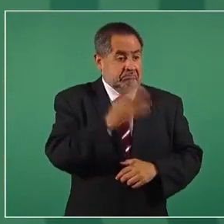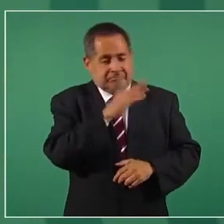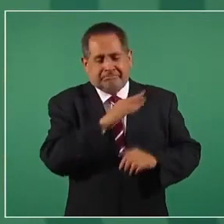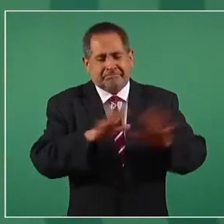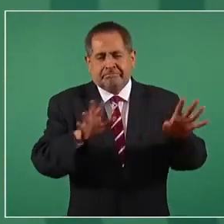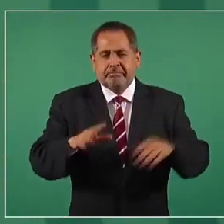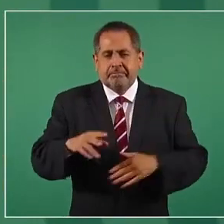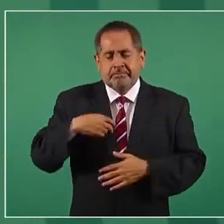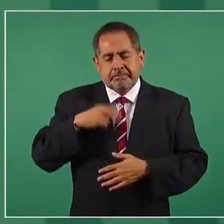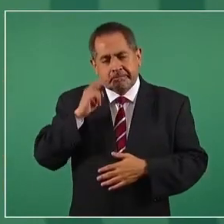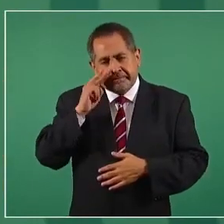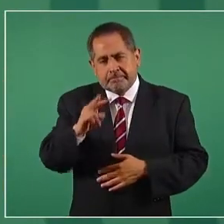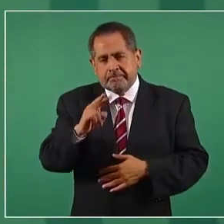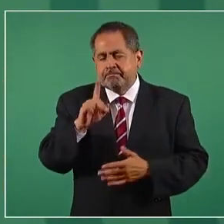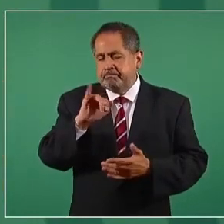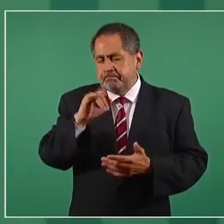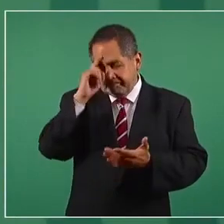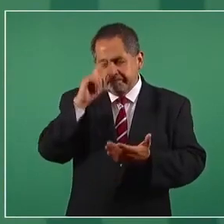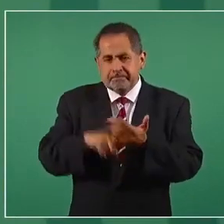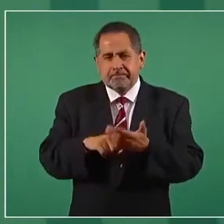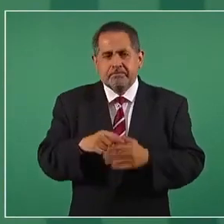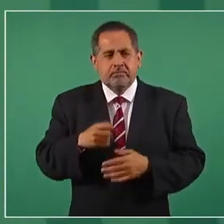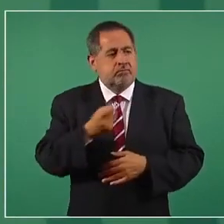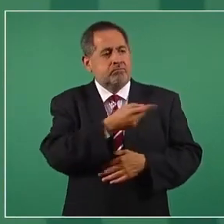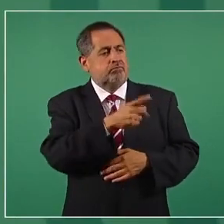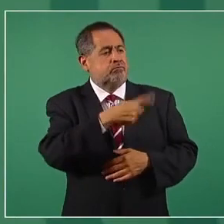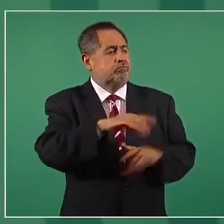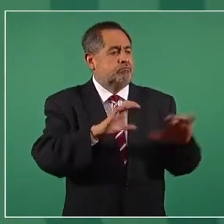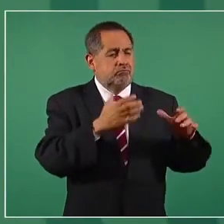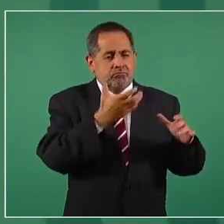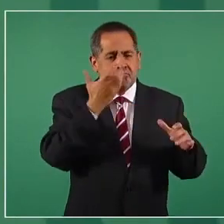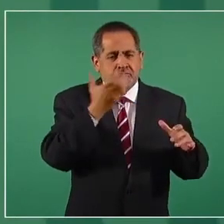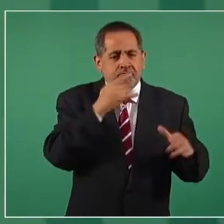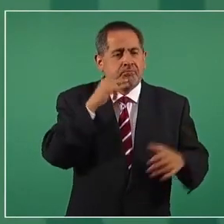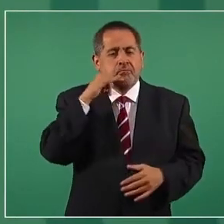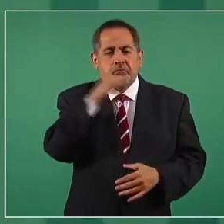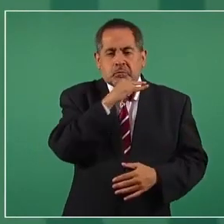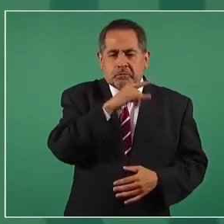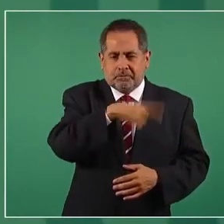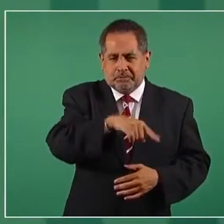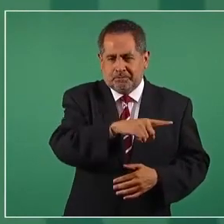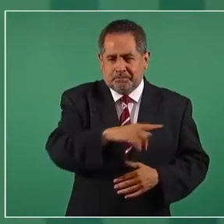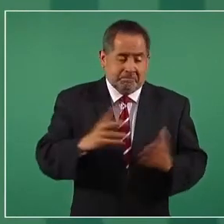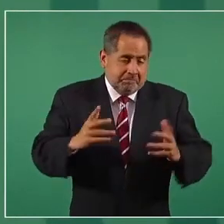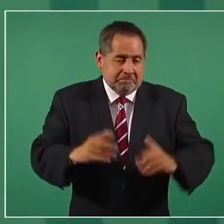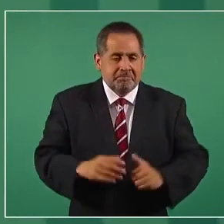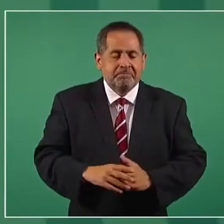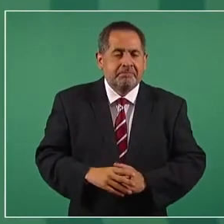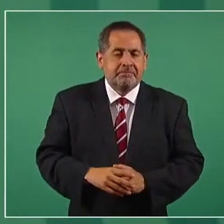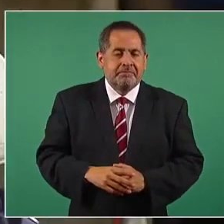Yo lo que sí creo es que los conservadores son muy hipócritas.